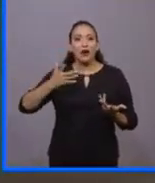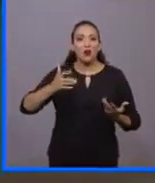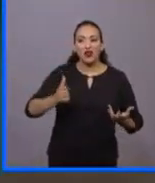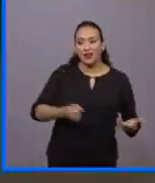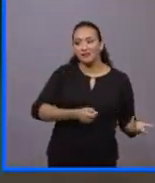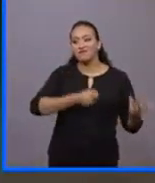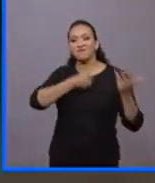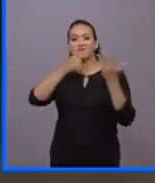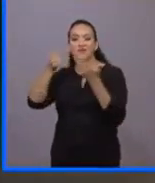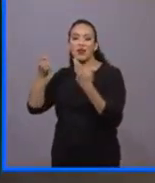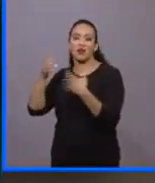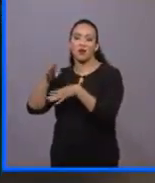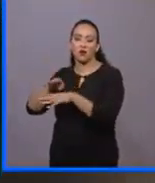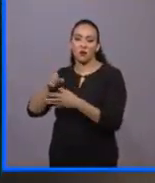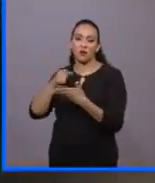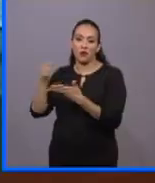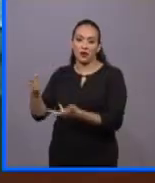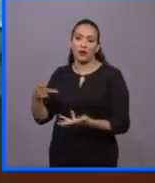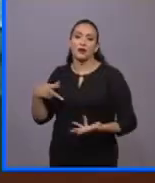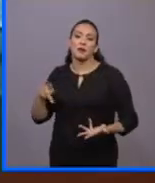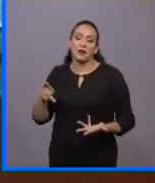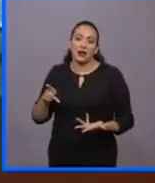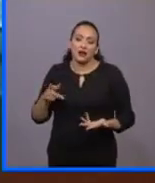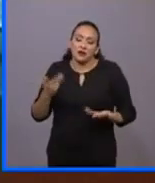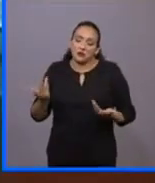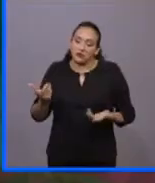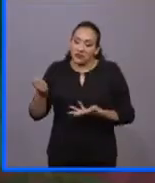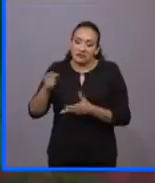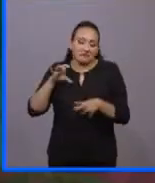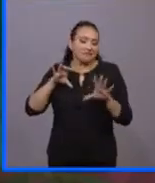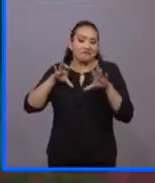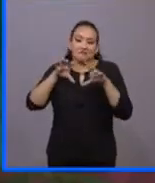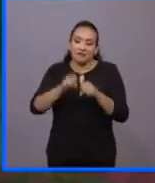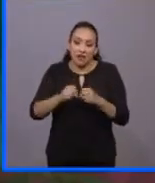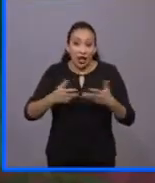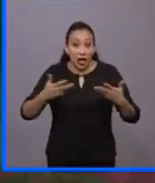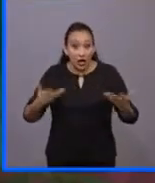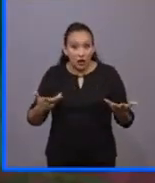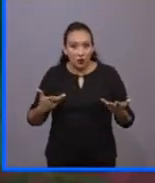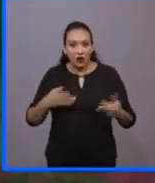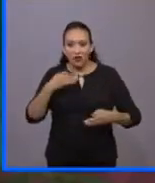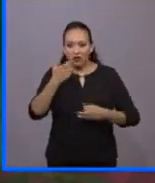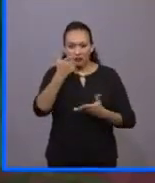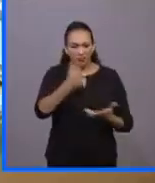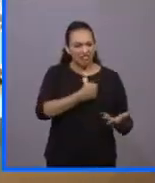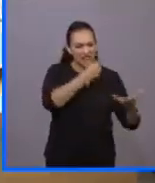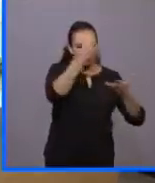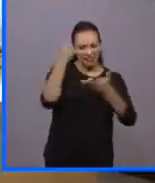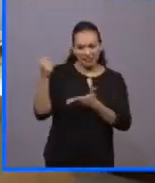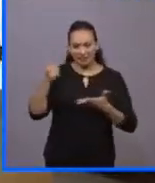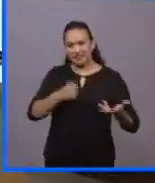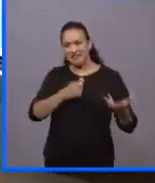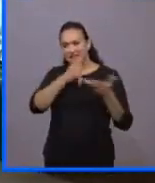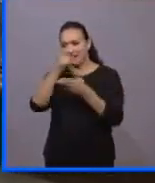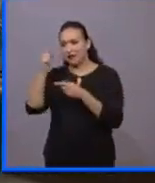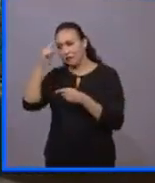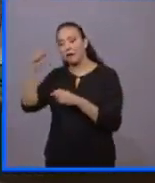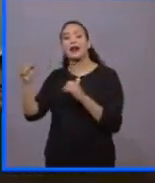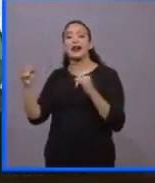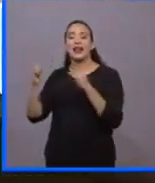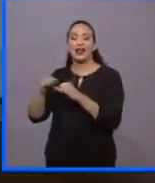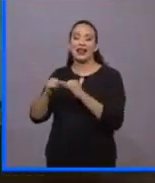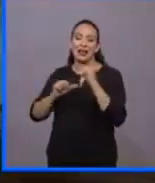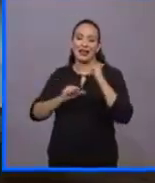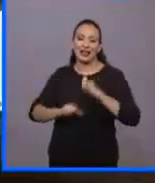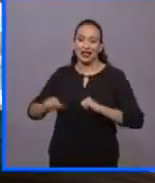de la Federación solo los remanentes. Pero de manera indebida fueron transferidos por Nacional Financiera a la